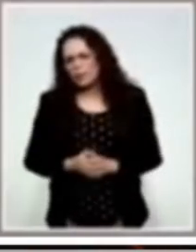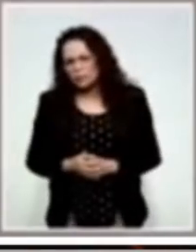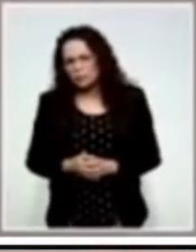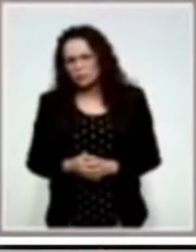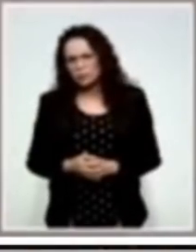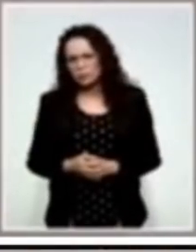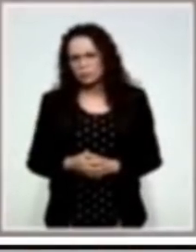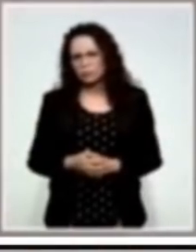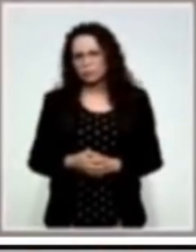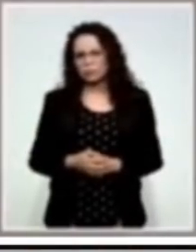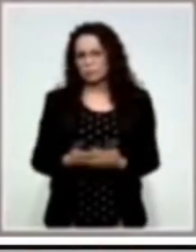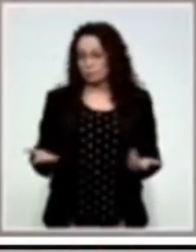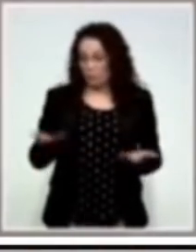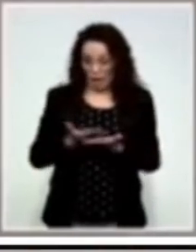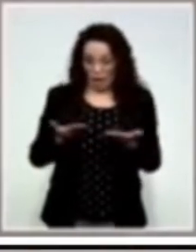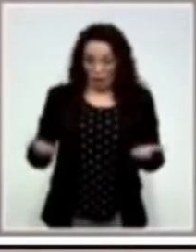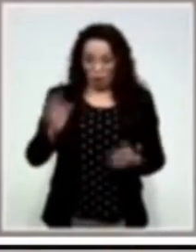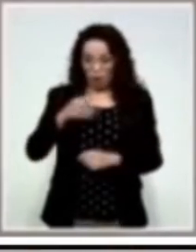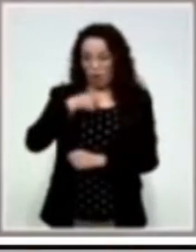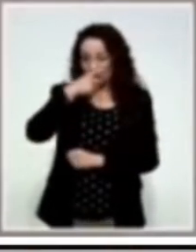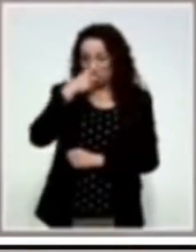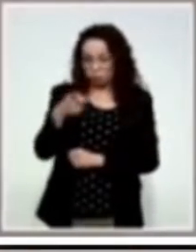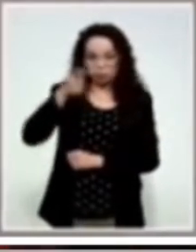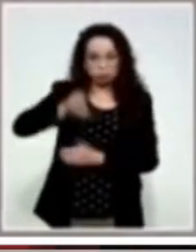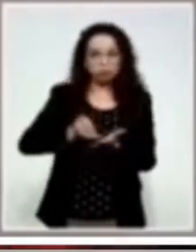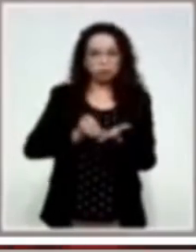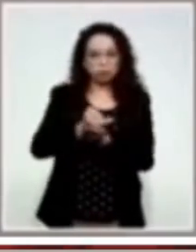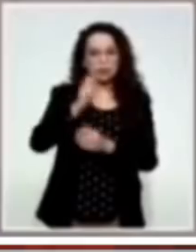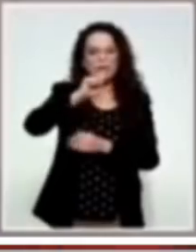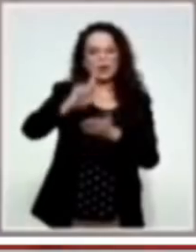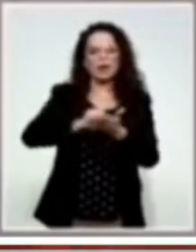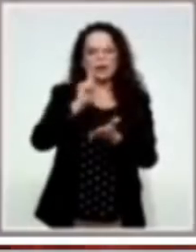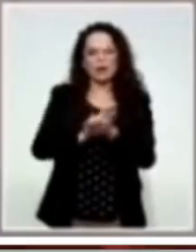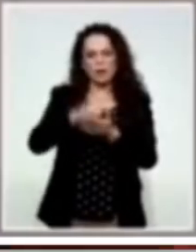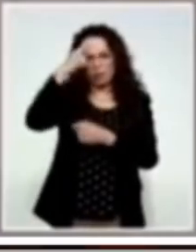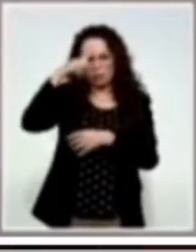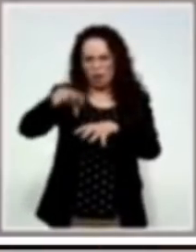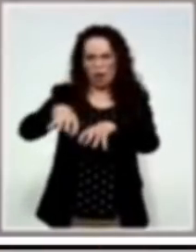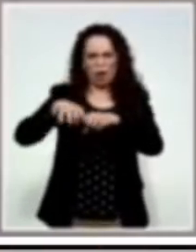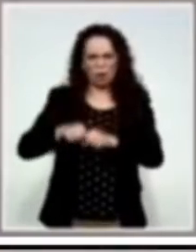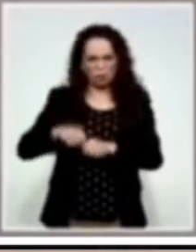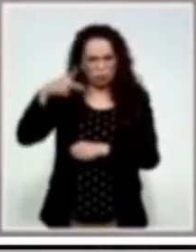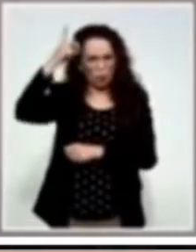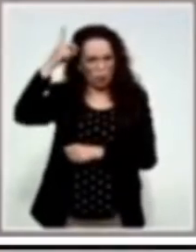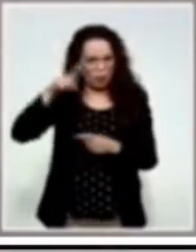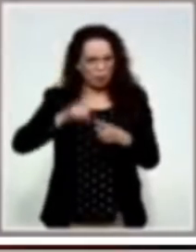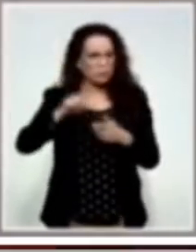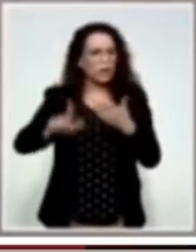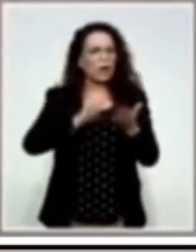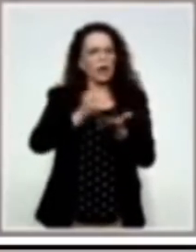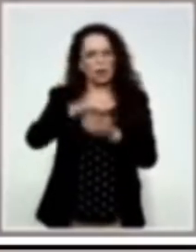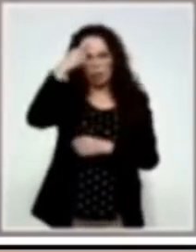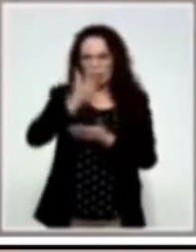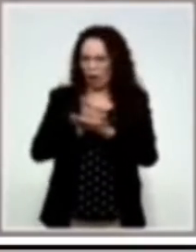Hoy hemos declarado inconstitucional, de lo que me acuerdo, la ley de extinción de dominio, la ley de remuneraciones,